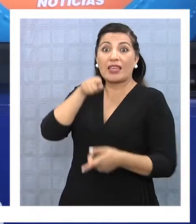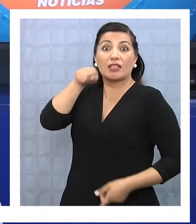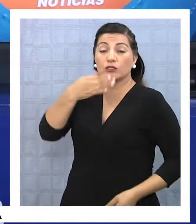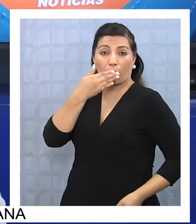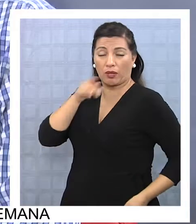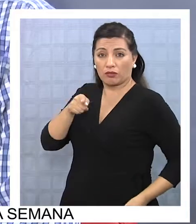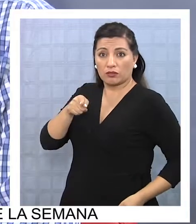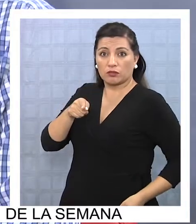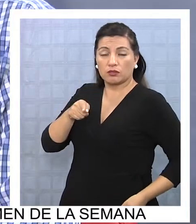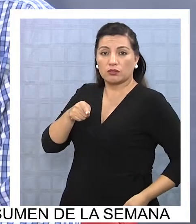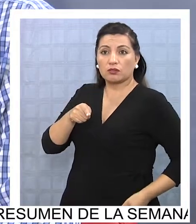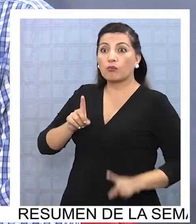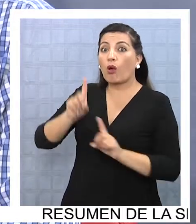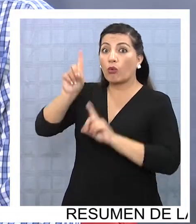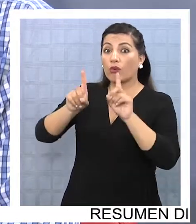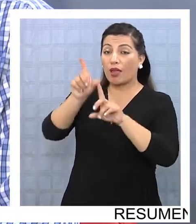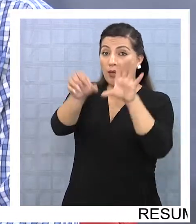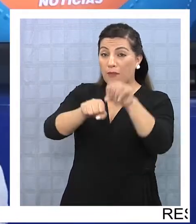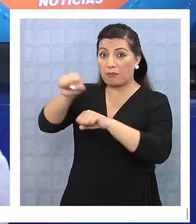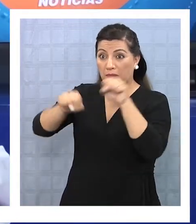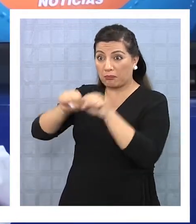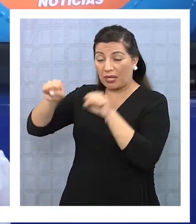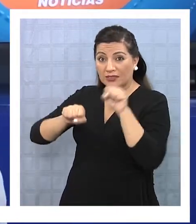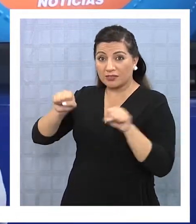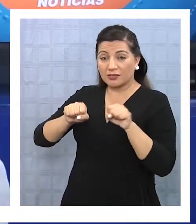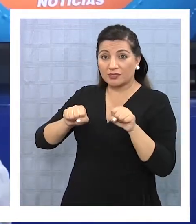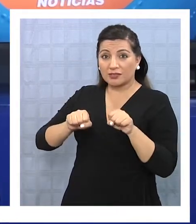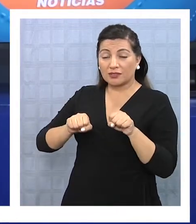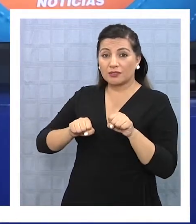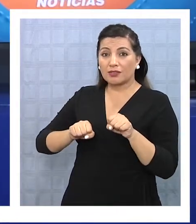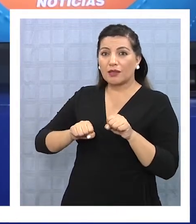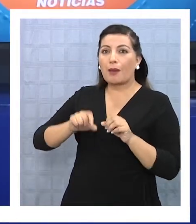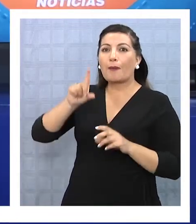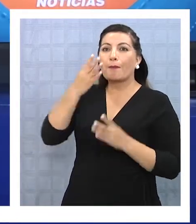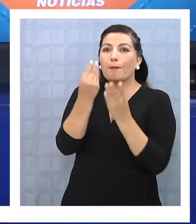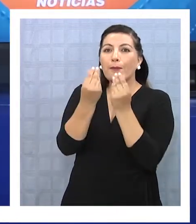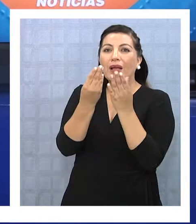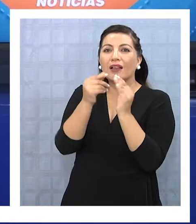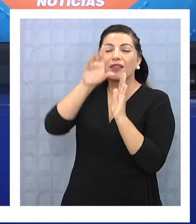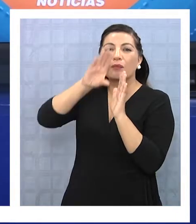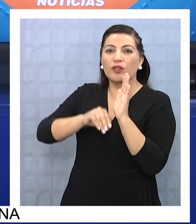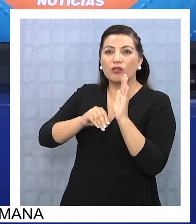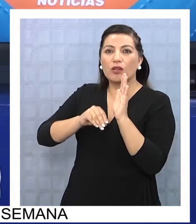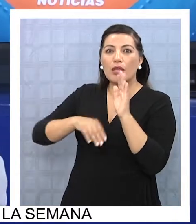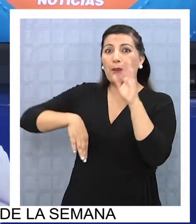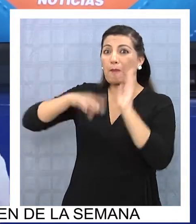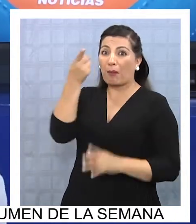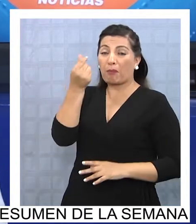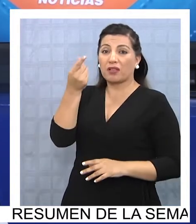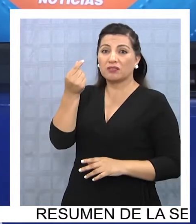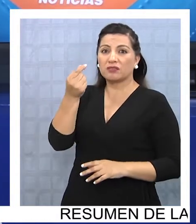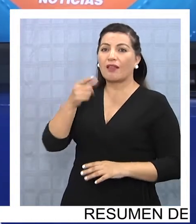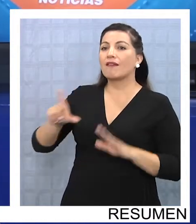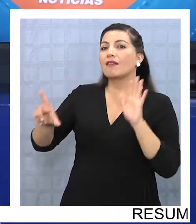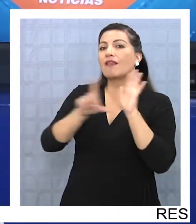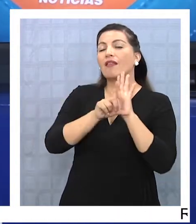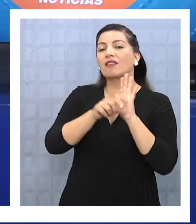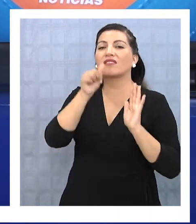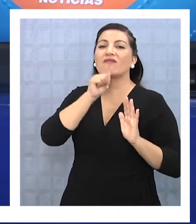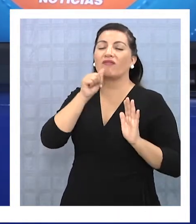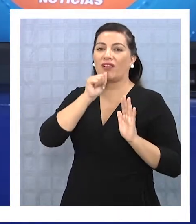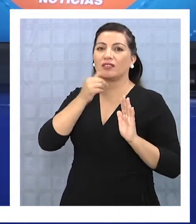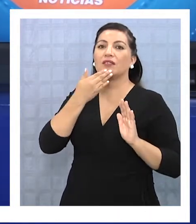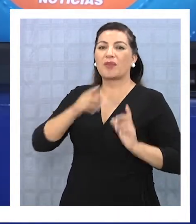es el sentido. Si se coluden para entregar productos de menor calidad o de mayor precio, están faltando no solamente a la ley, también